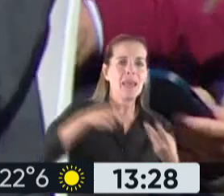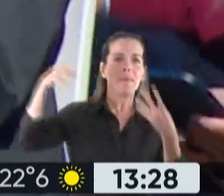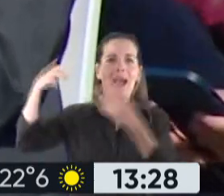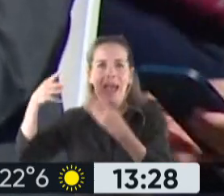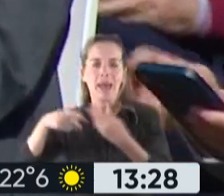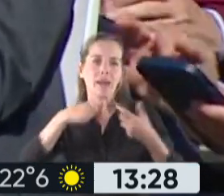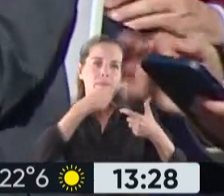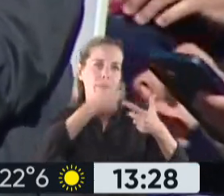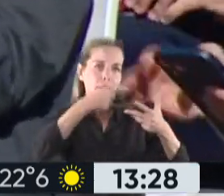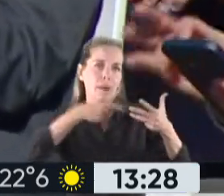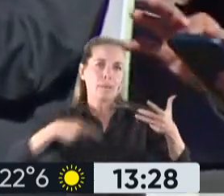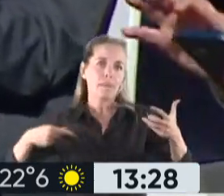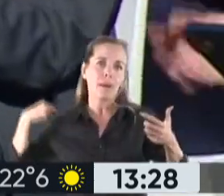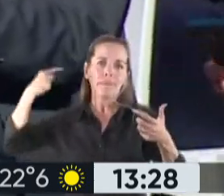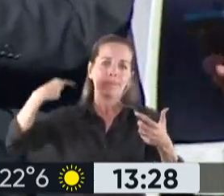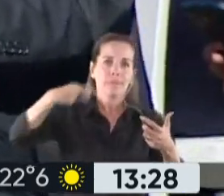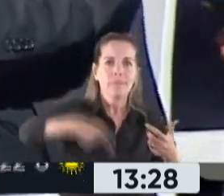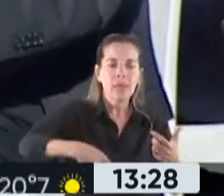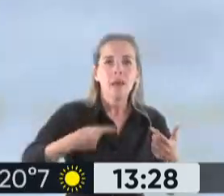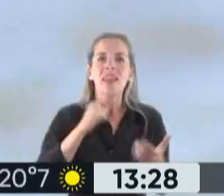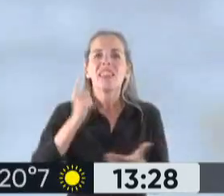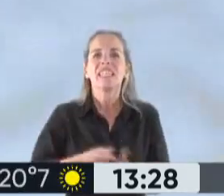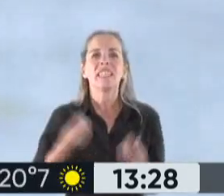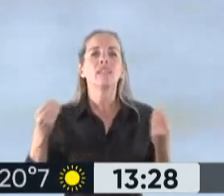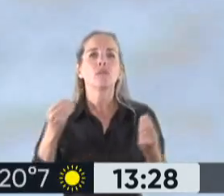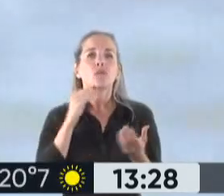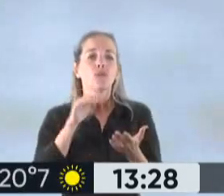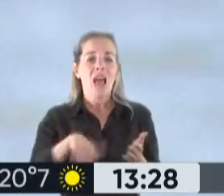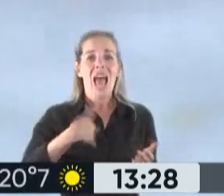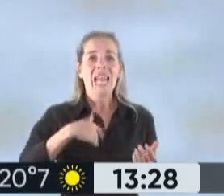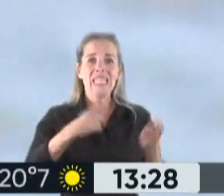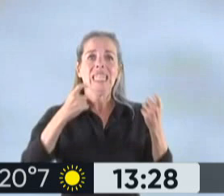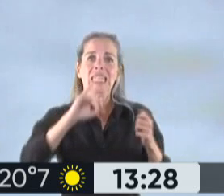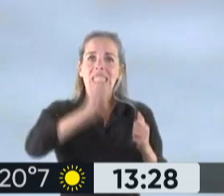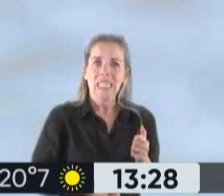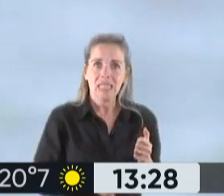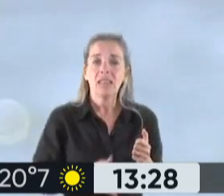cosas que la Argentina necesita hacer. Y ahora estamos pudiendo hacerlo.